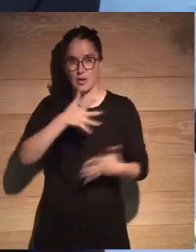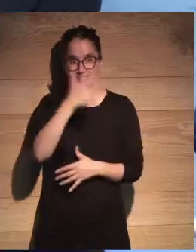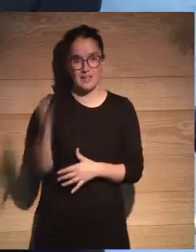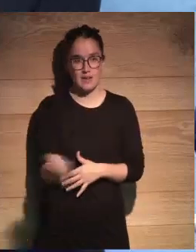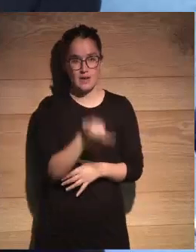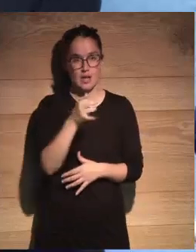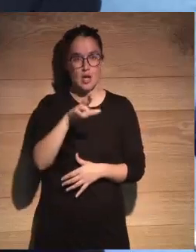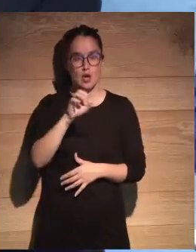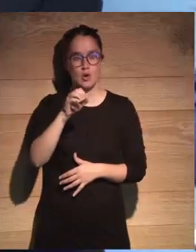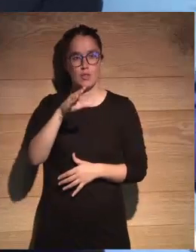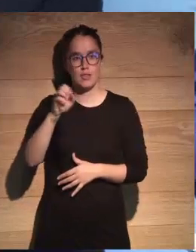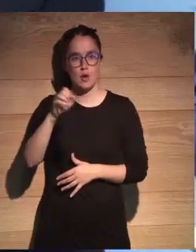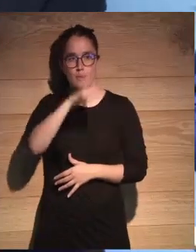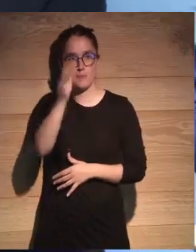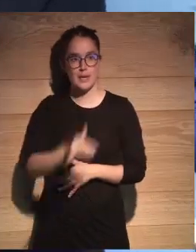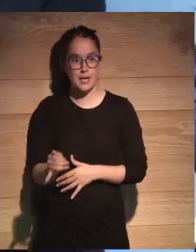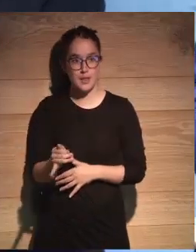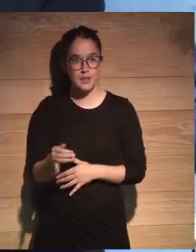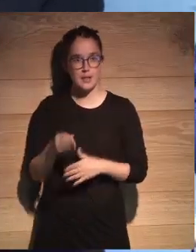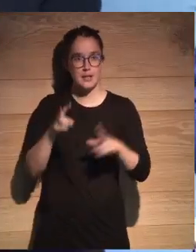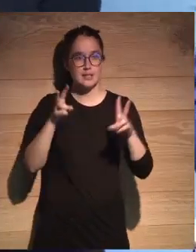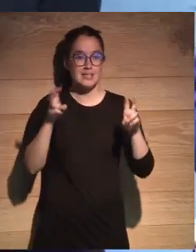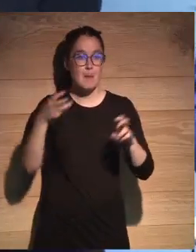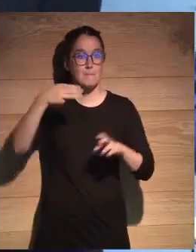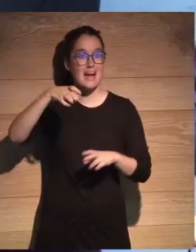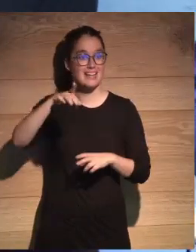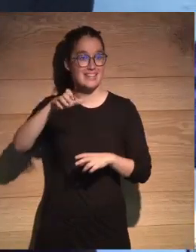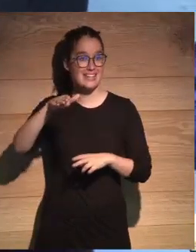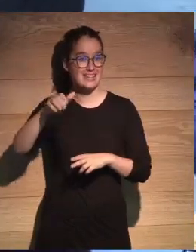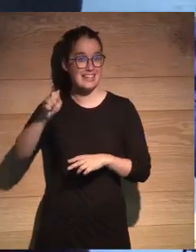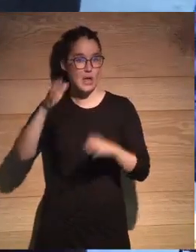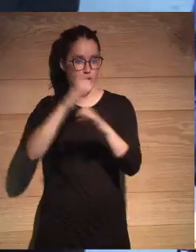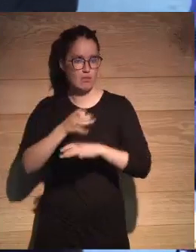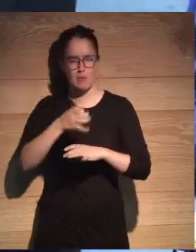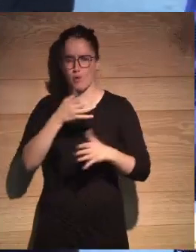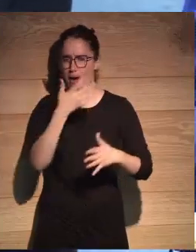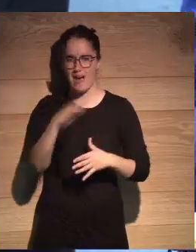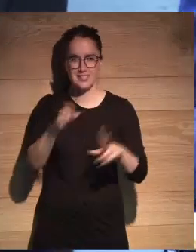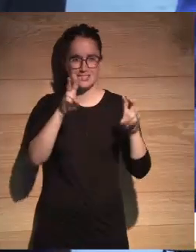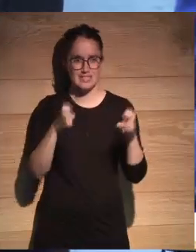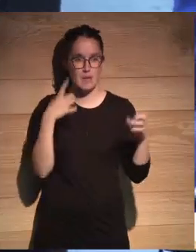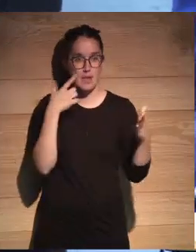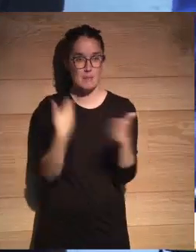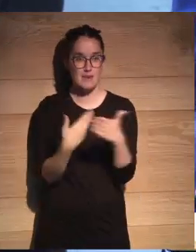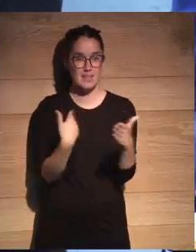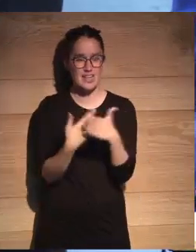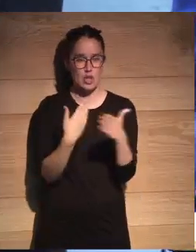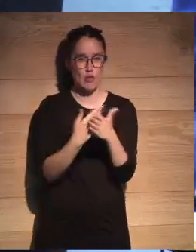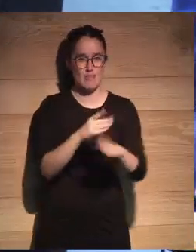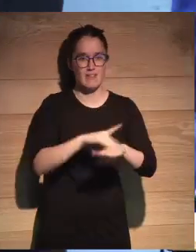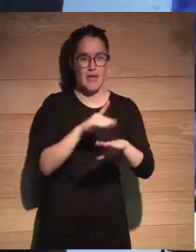además, Rocío Pérez Benavente de Maldita Ciencia, porque ellos saben mucho de este tema, del tema de verificación de datos, de